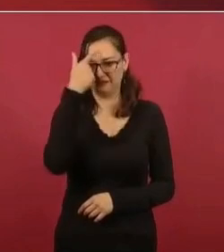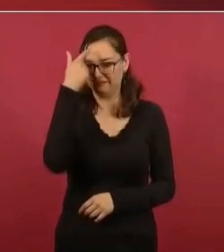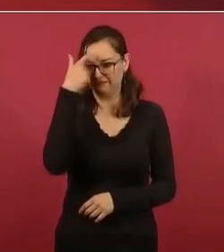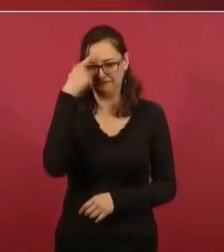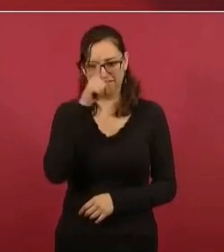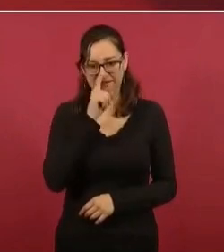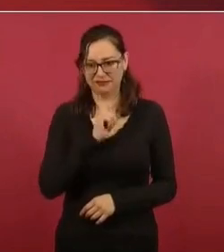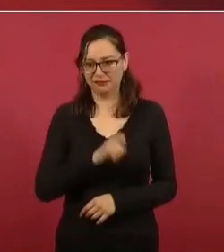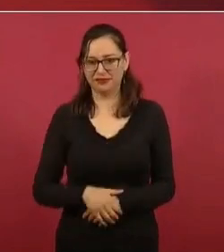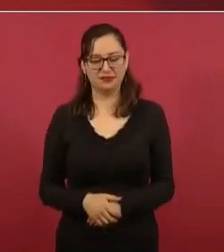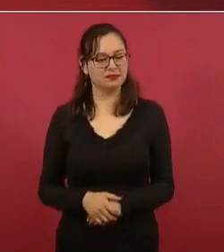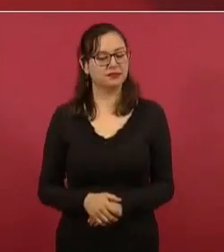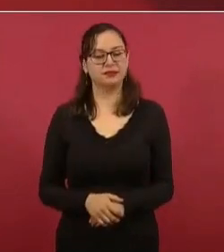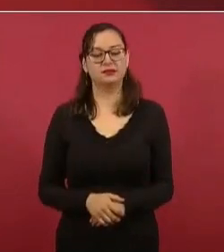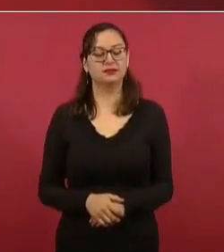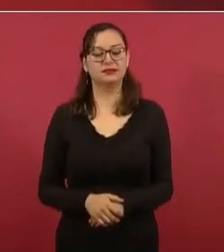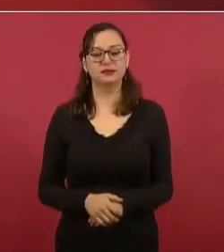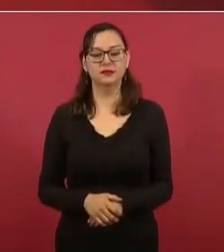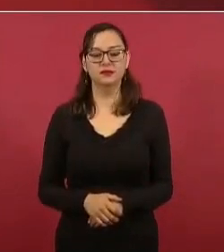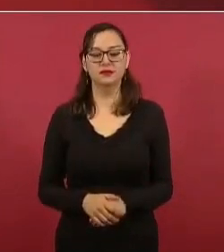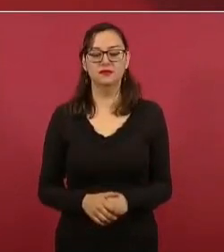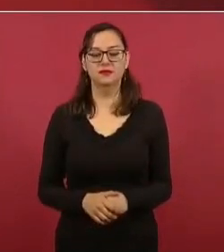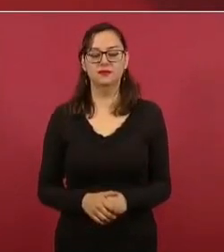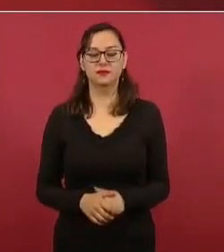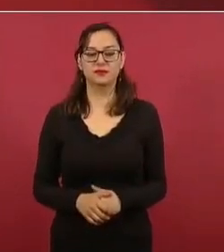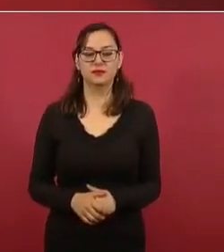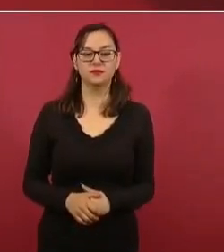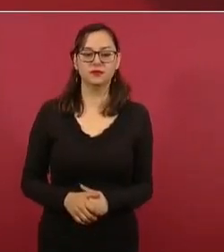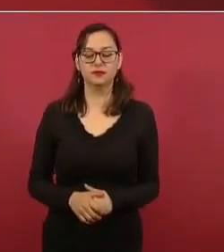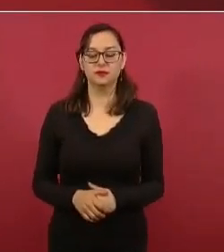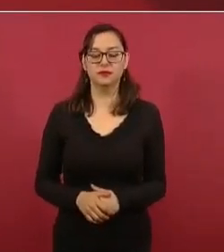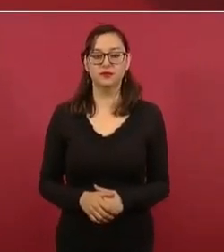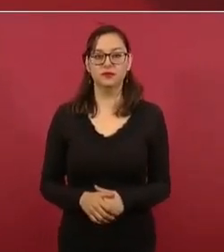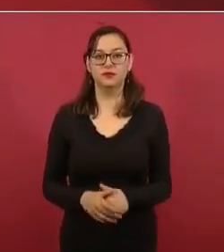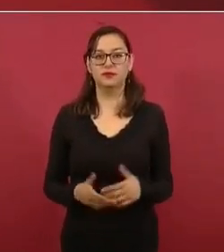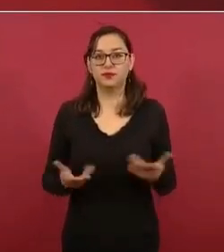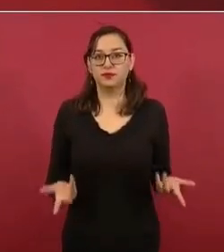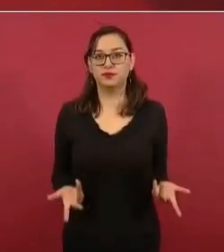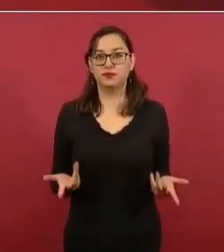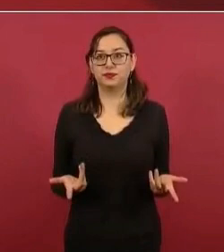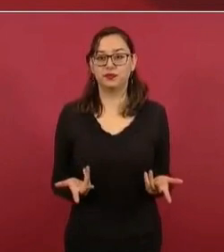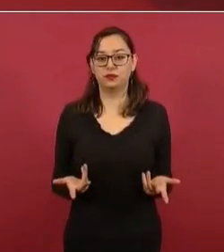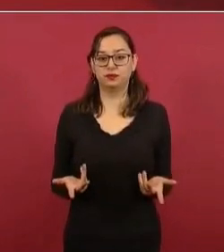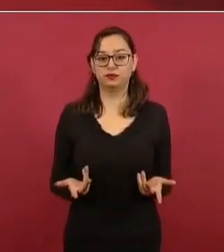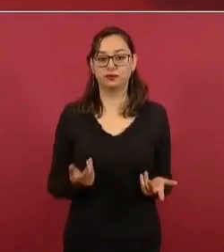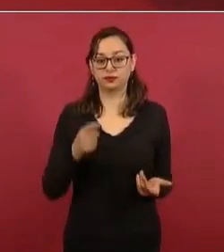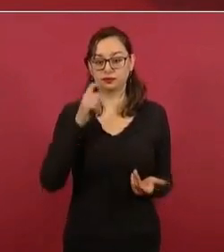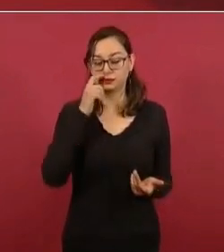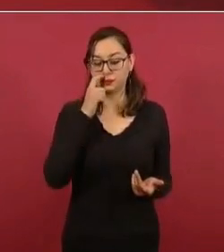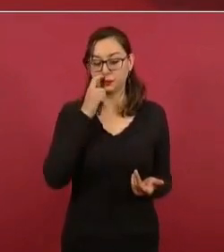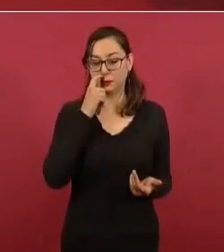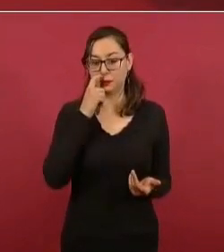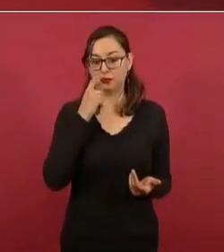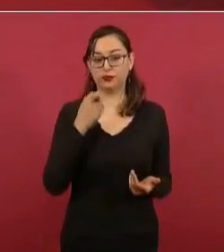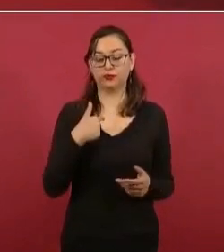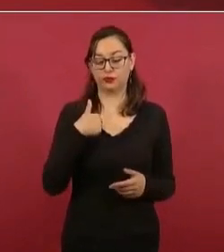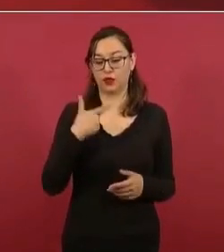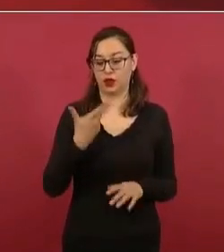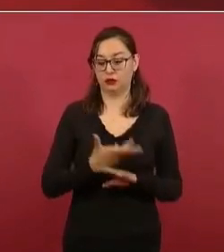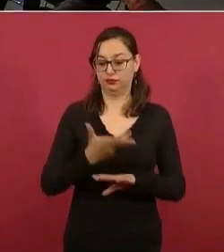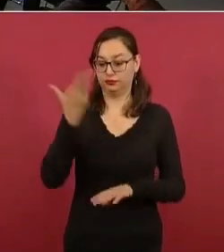Yo recuerdo que cuando íbamos a tomar la decisión sobre si se consultaba o no se consultaba, esa